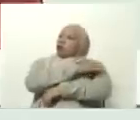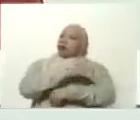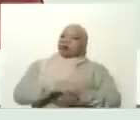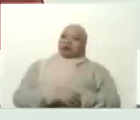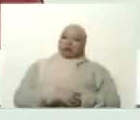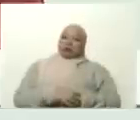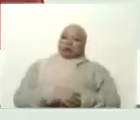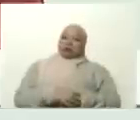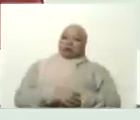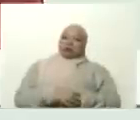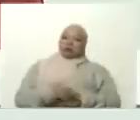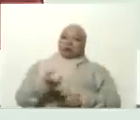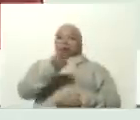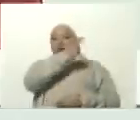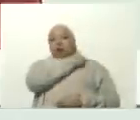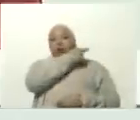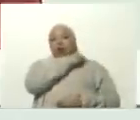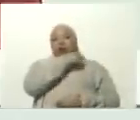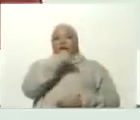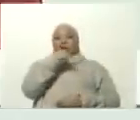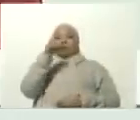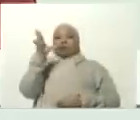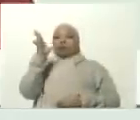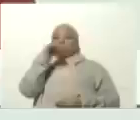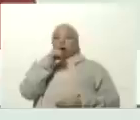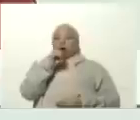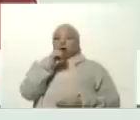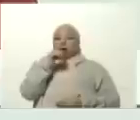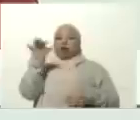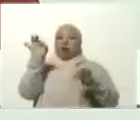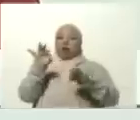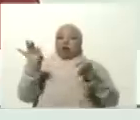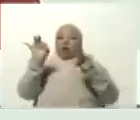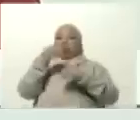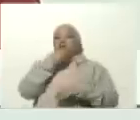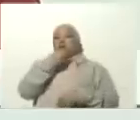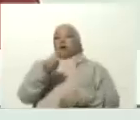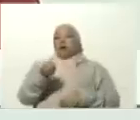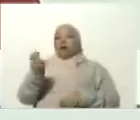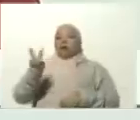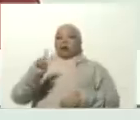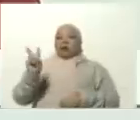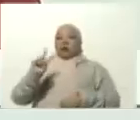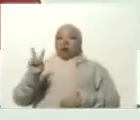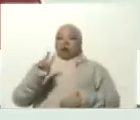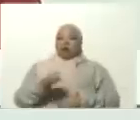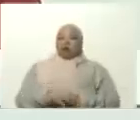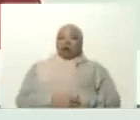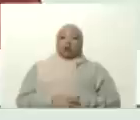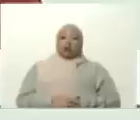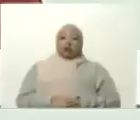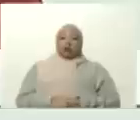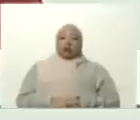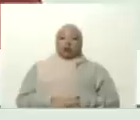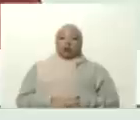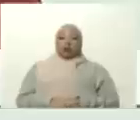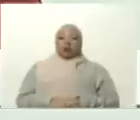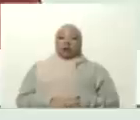dijeron, junto con la jerarquía eclesiástica, dijeron no hay Navidad en Venezuela hasta que se vaya el régimen.